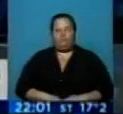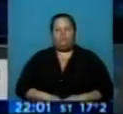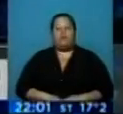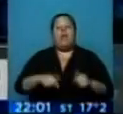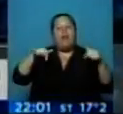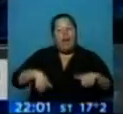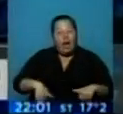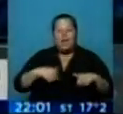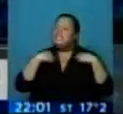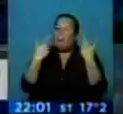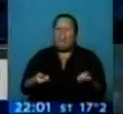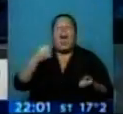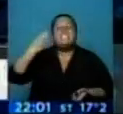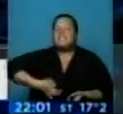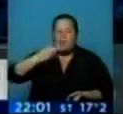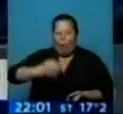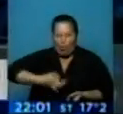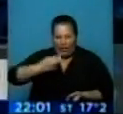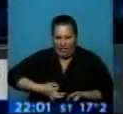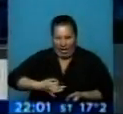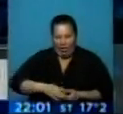Les damos las garantías